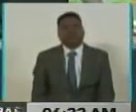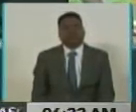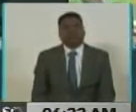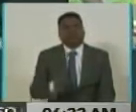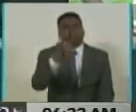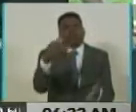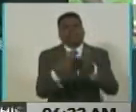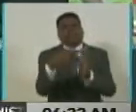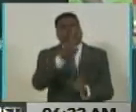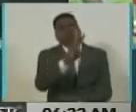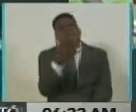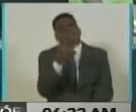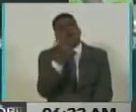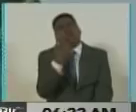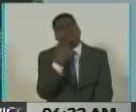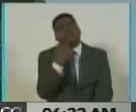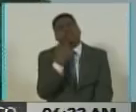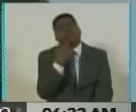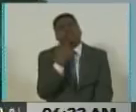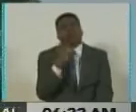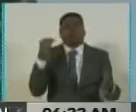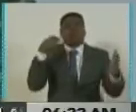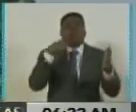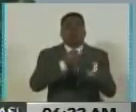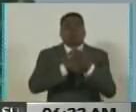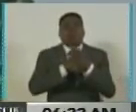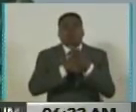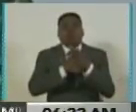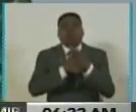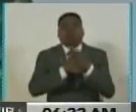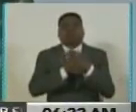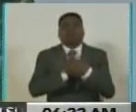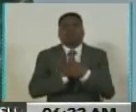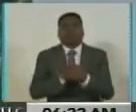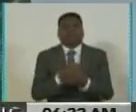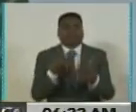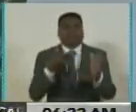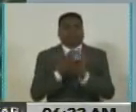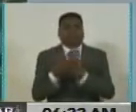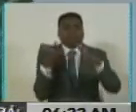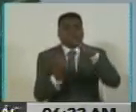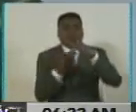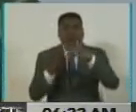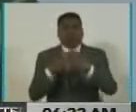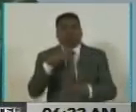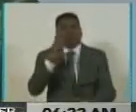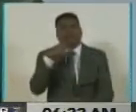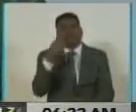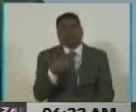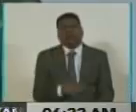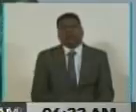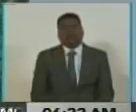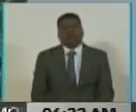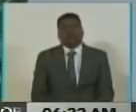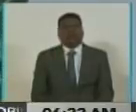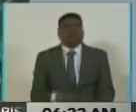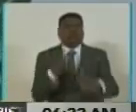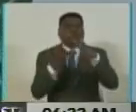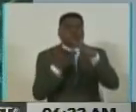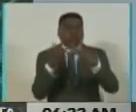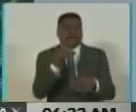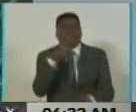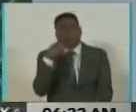2002, más o menos, desde aquel golpe mediático que hubo, se convirtieron en instituciones políticas, son partidos políticos, son instituciones